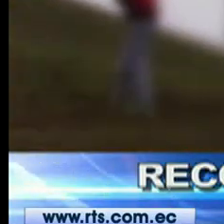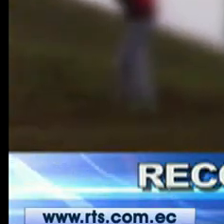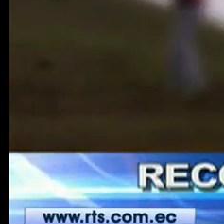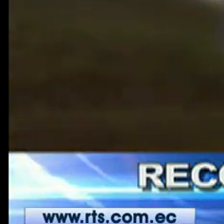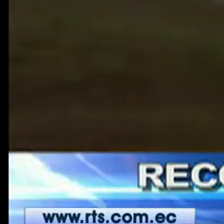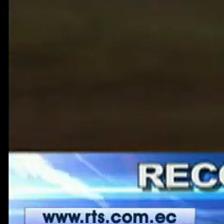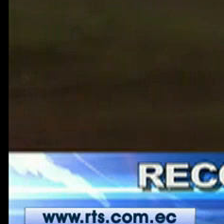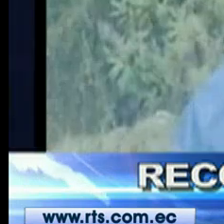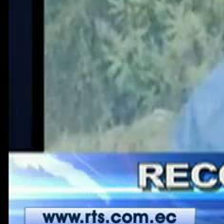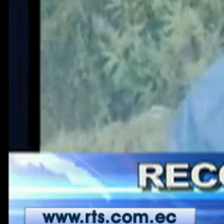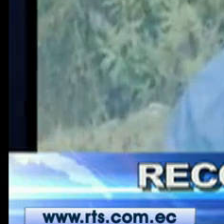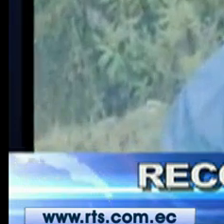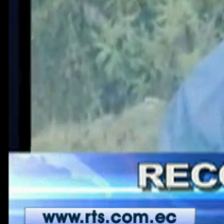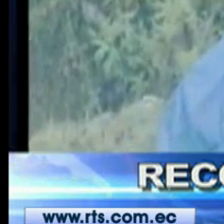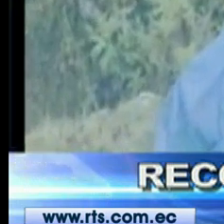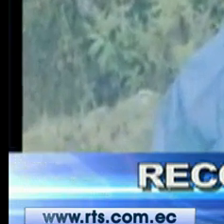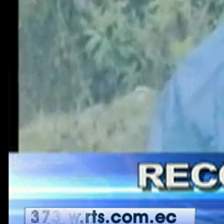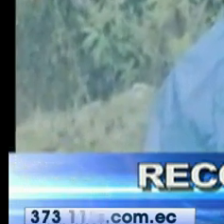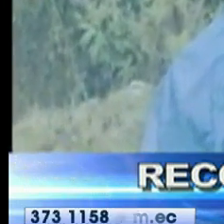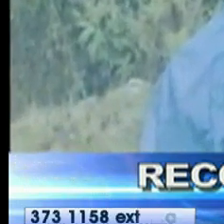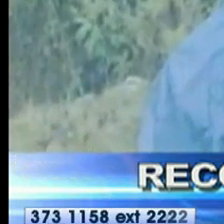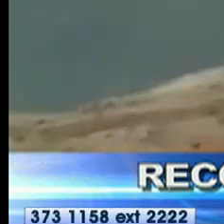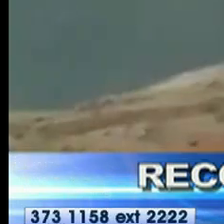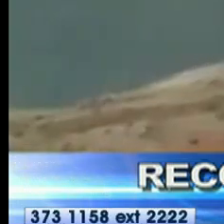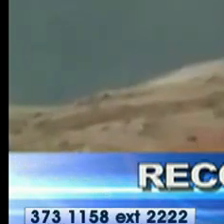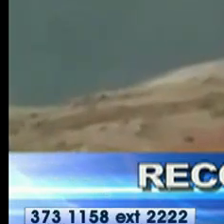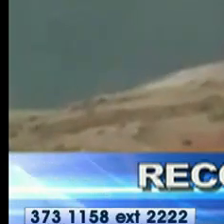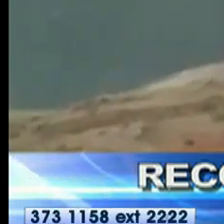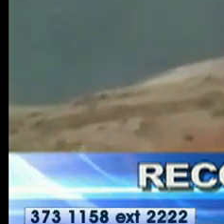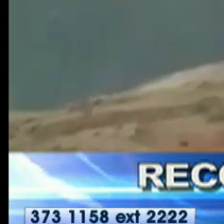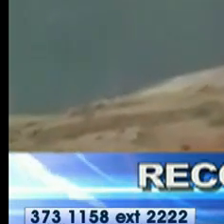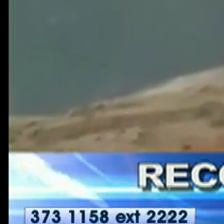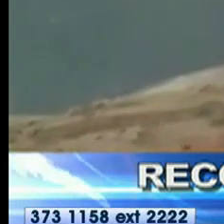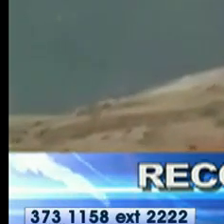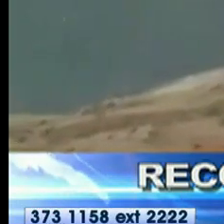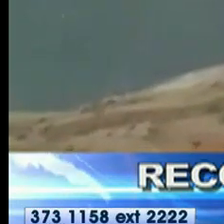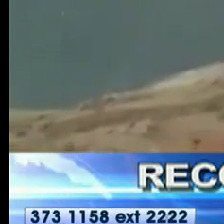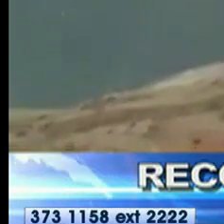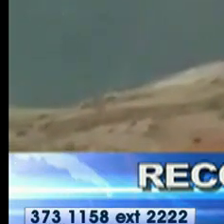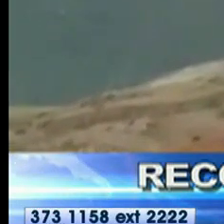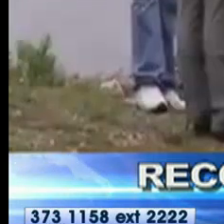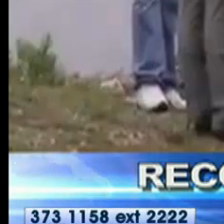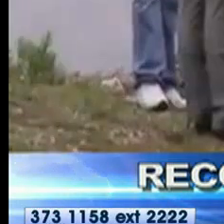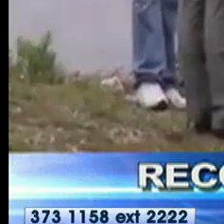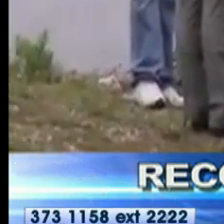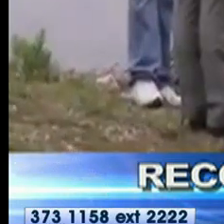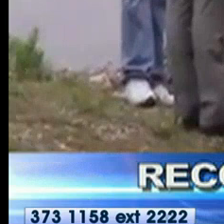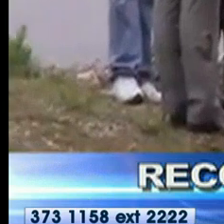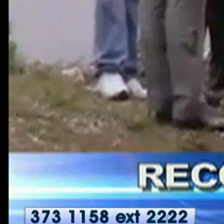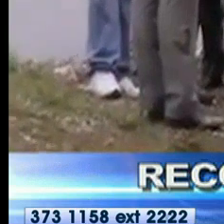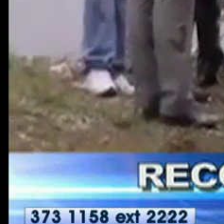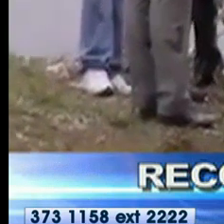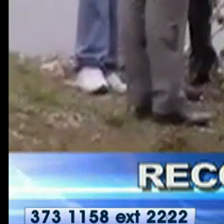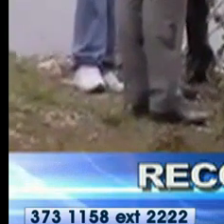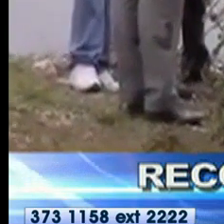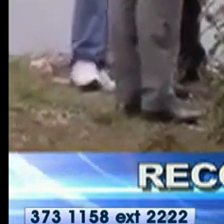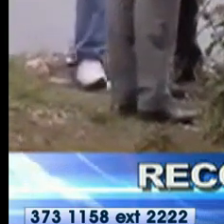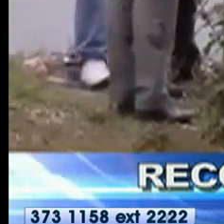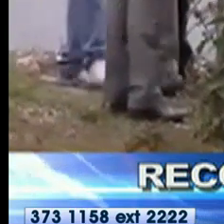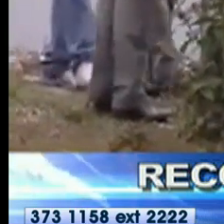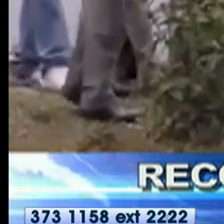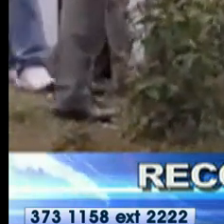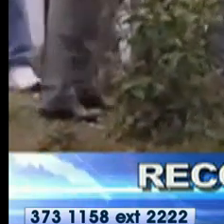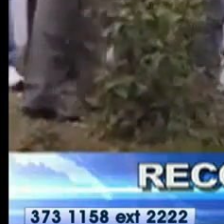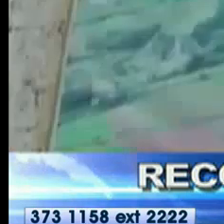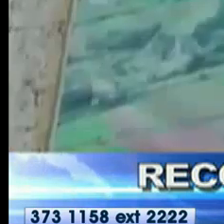Enseguida, en Perú se realizó la reconstrucción de los hechos tras la desaparición y